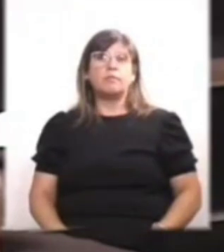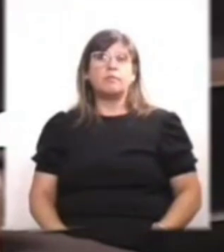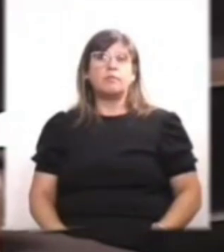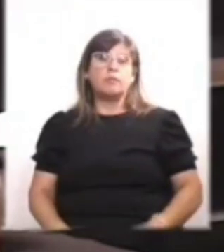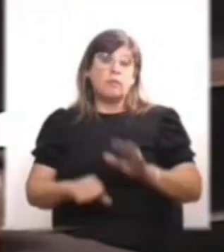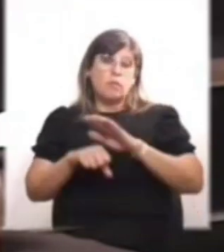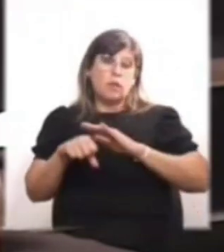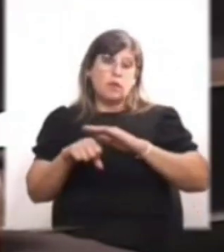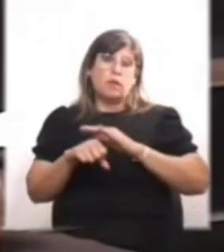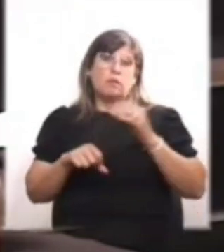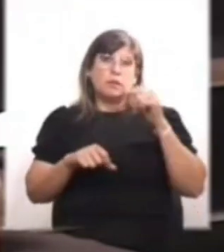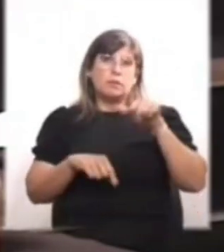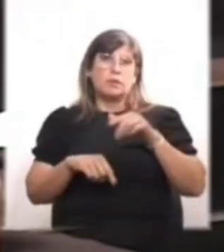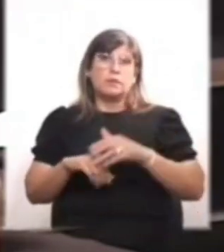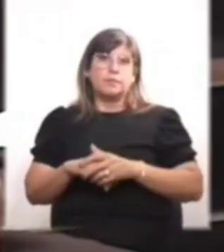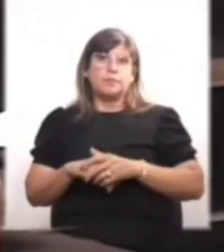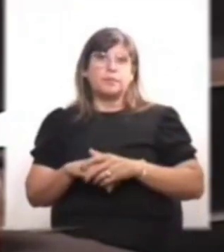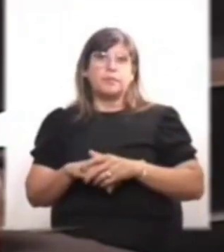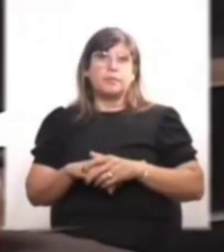Básicamente